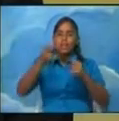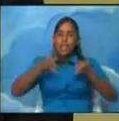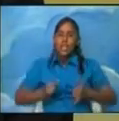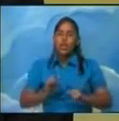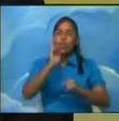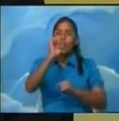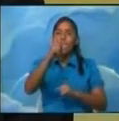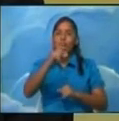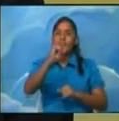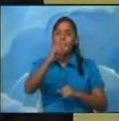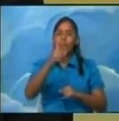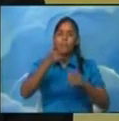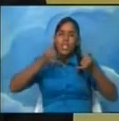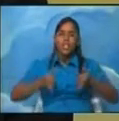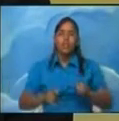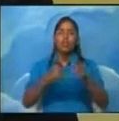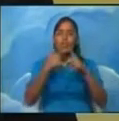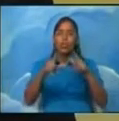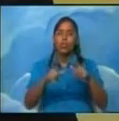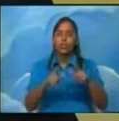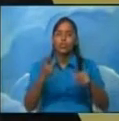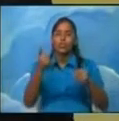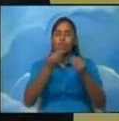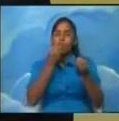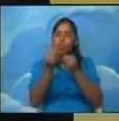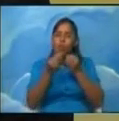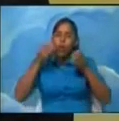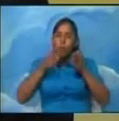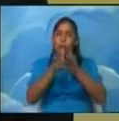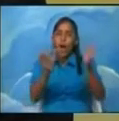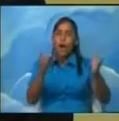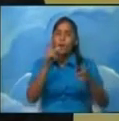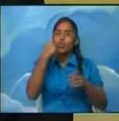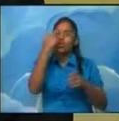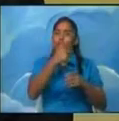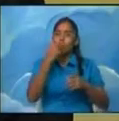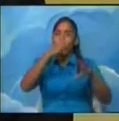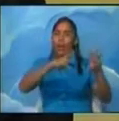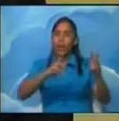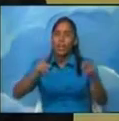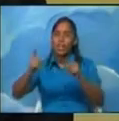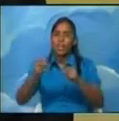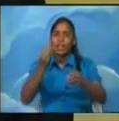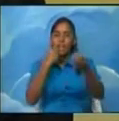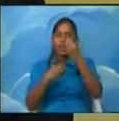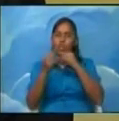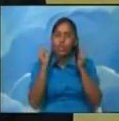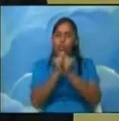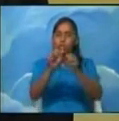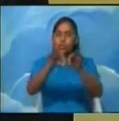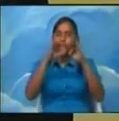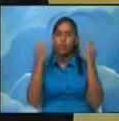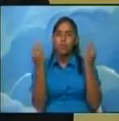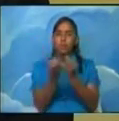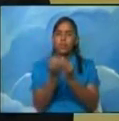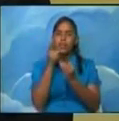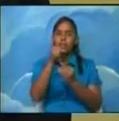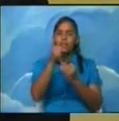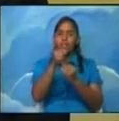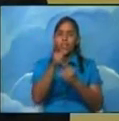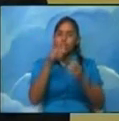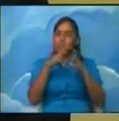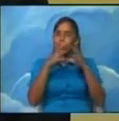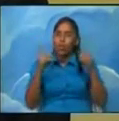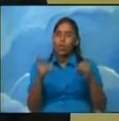Eliab, hijo de Rubén, cómo abrió su boca la tierra y los tragó con sus familias, sus